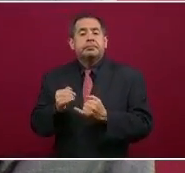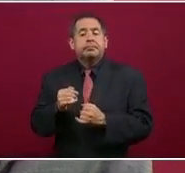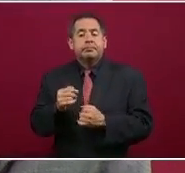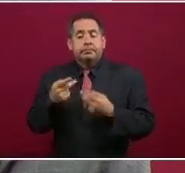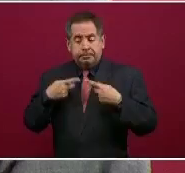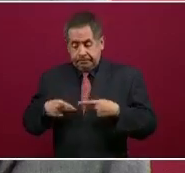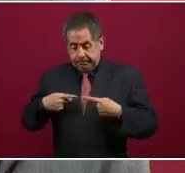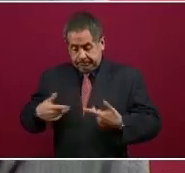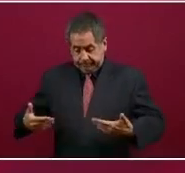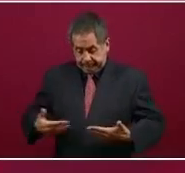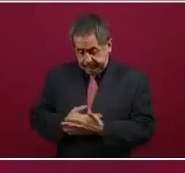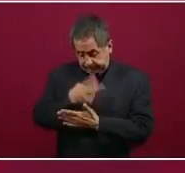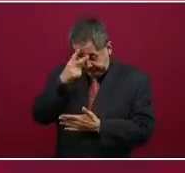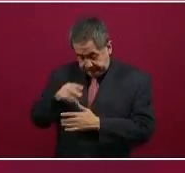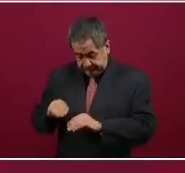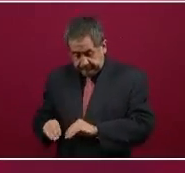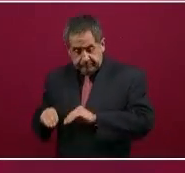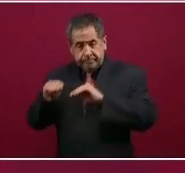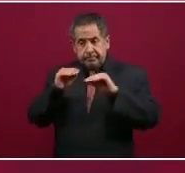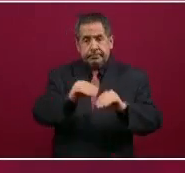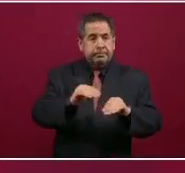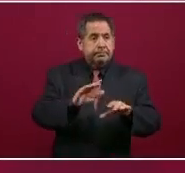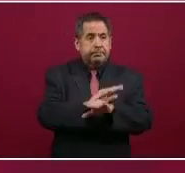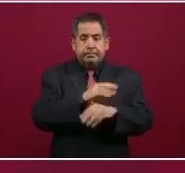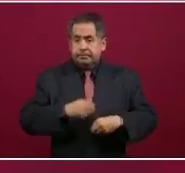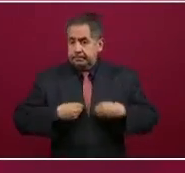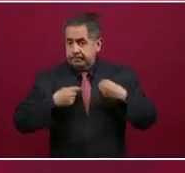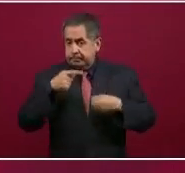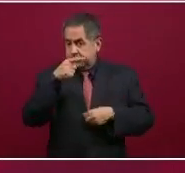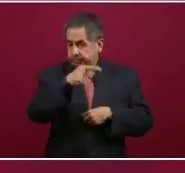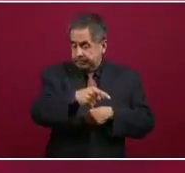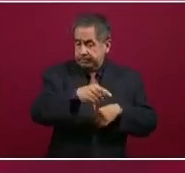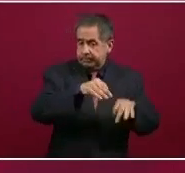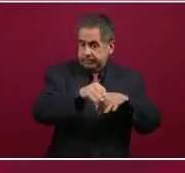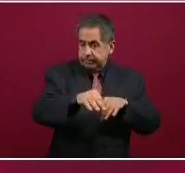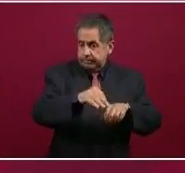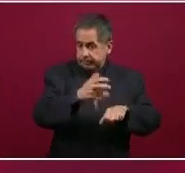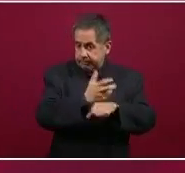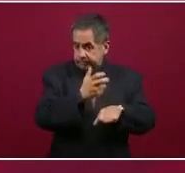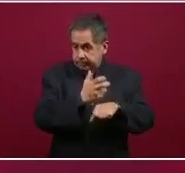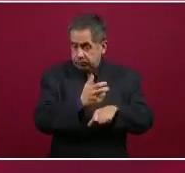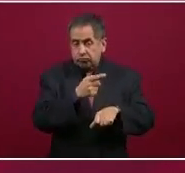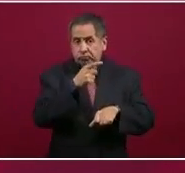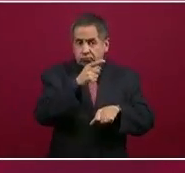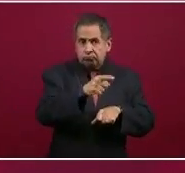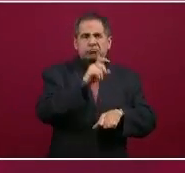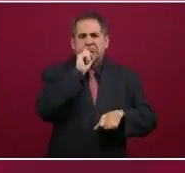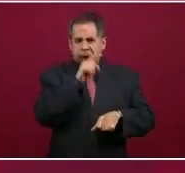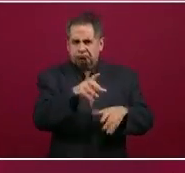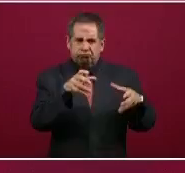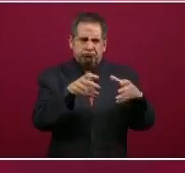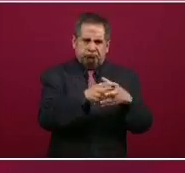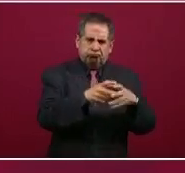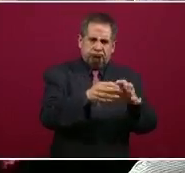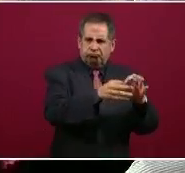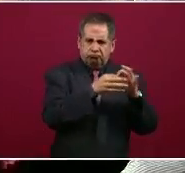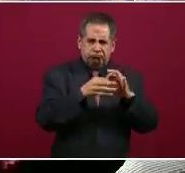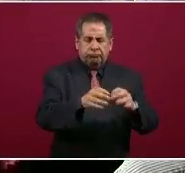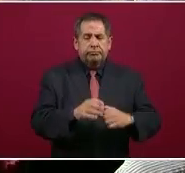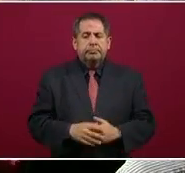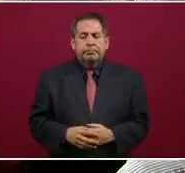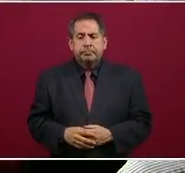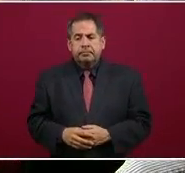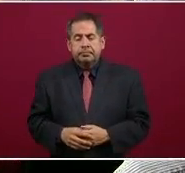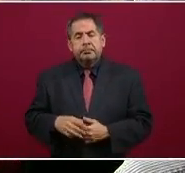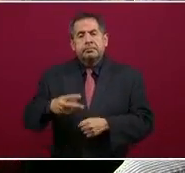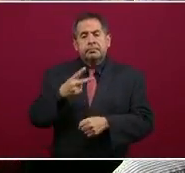los mexicanos que viven y trabajan en Estados Unidos. Y la segunda pregunta,